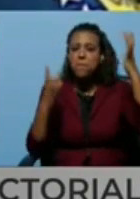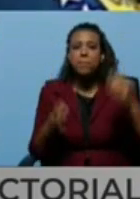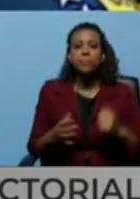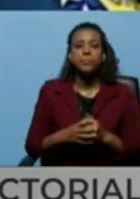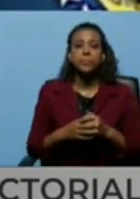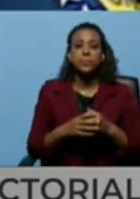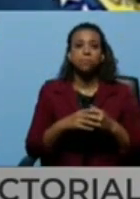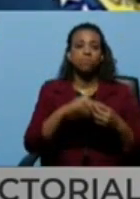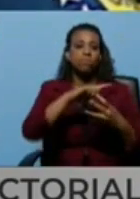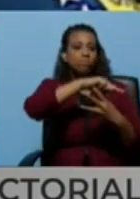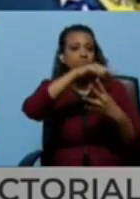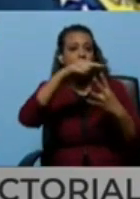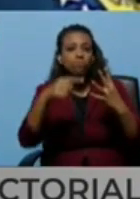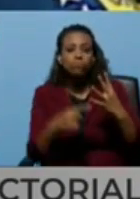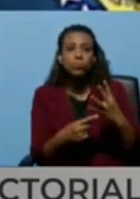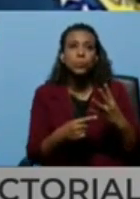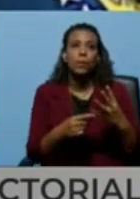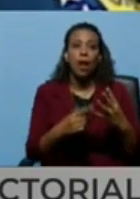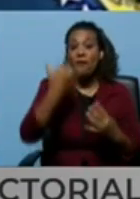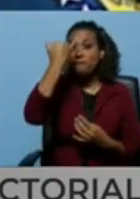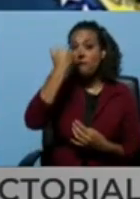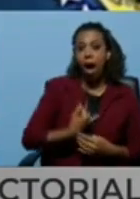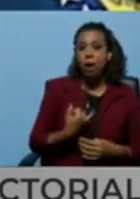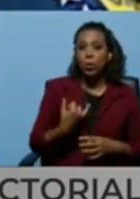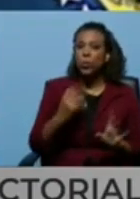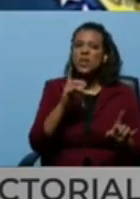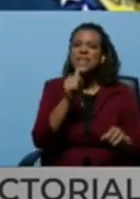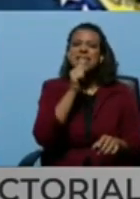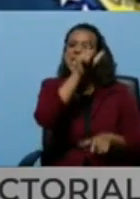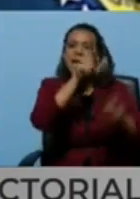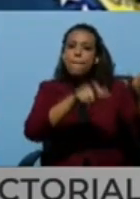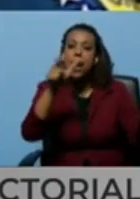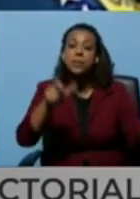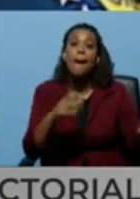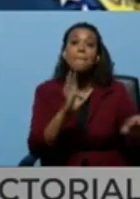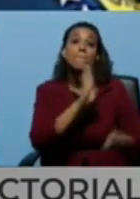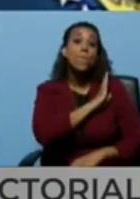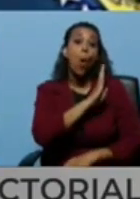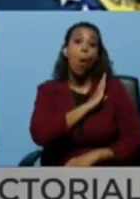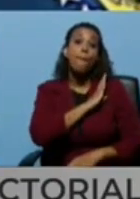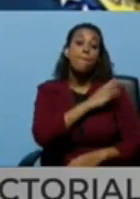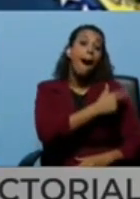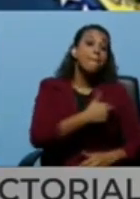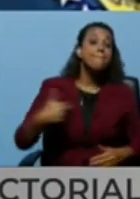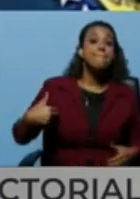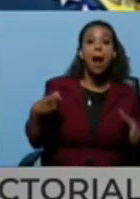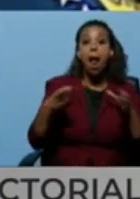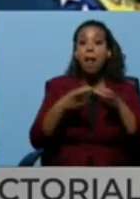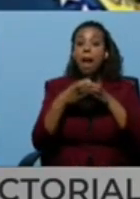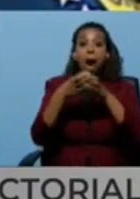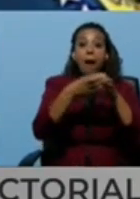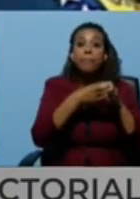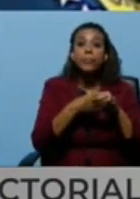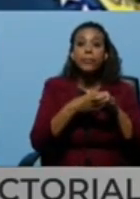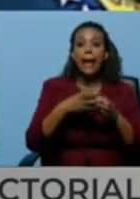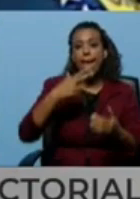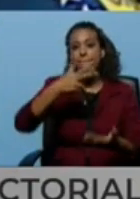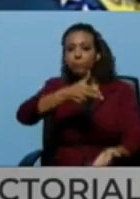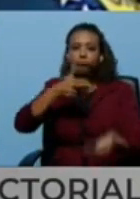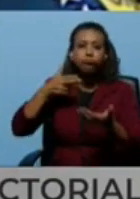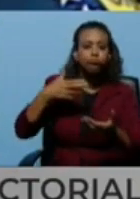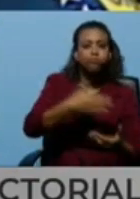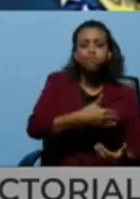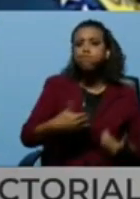y con alias El Flaco, que no lo hemos identificado, todos pertenecientes a bandas y grupos